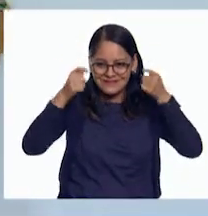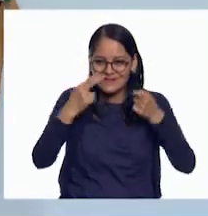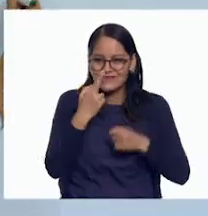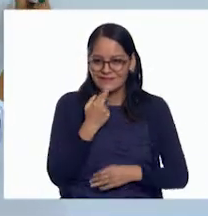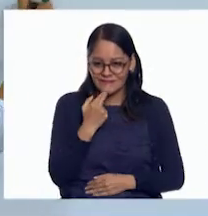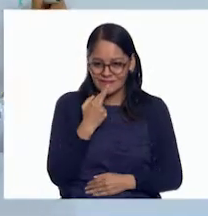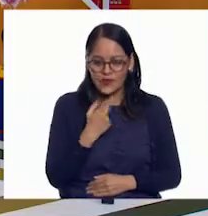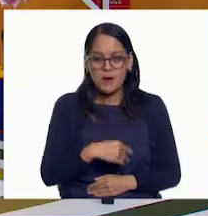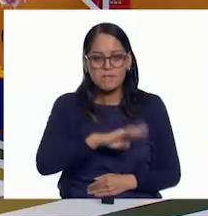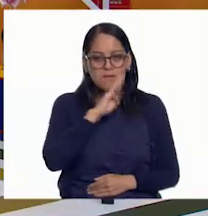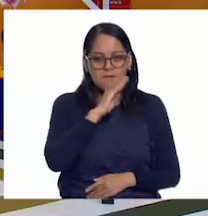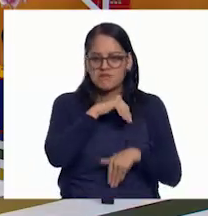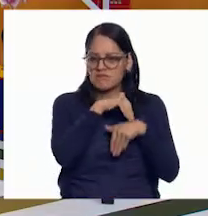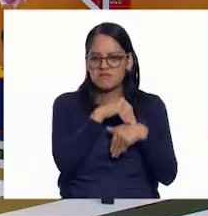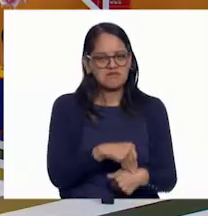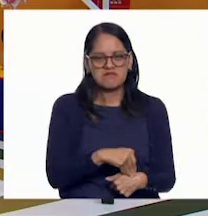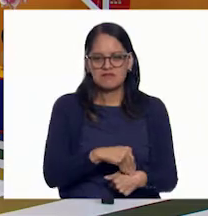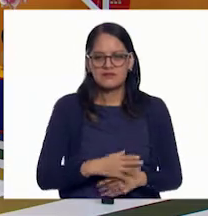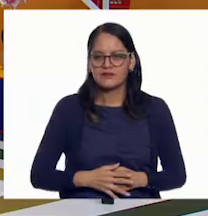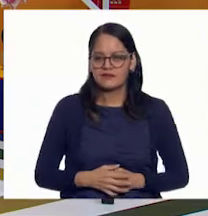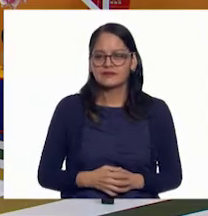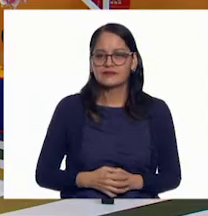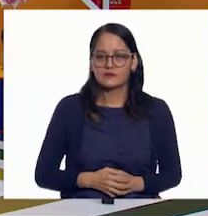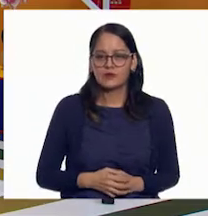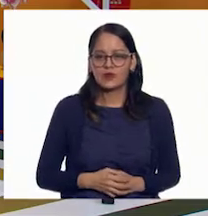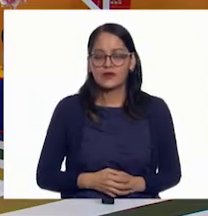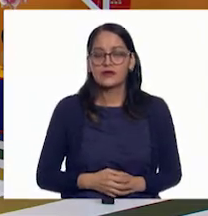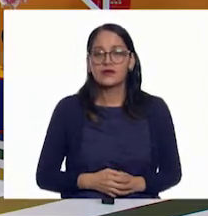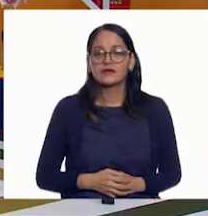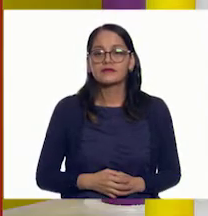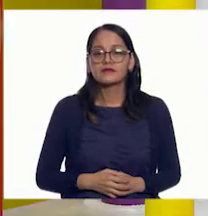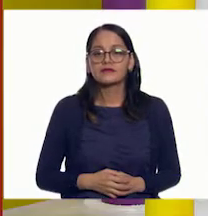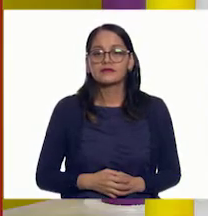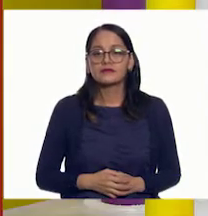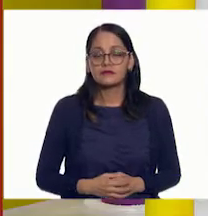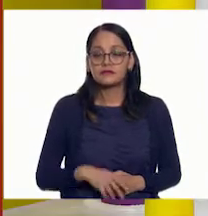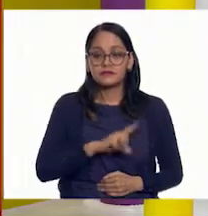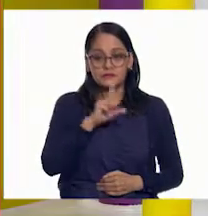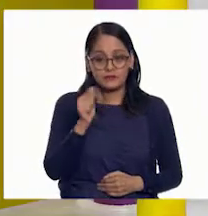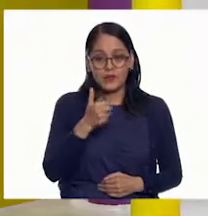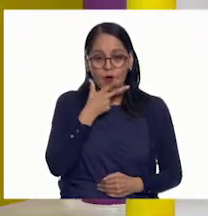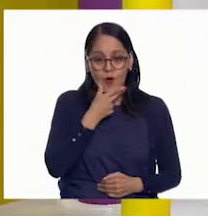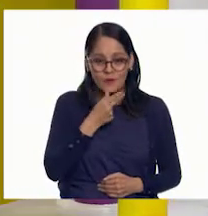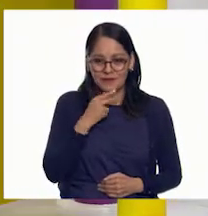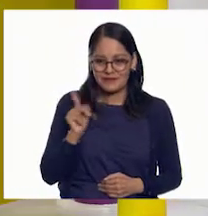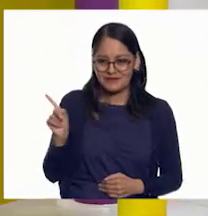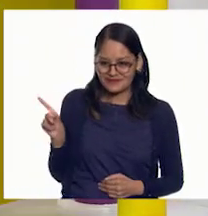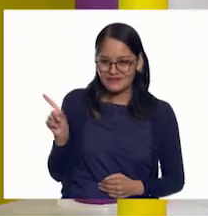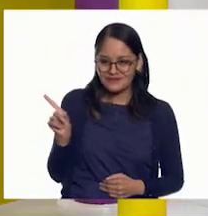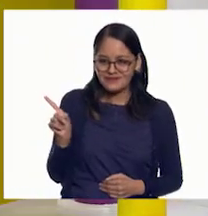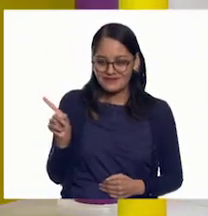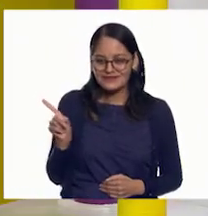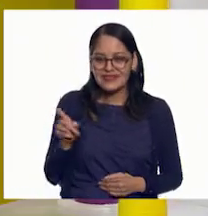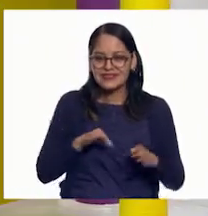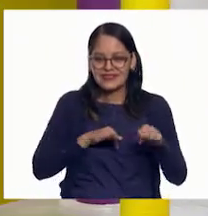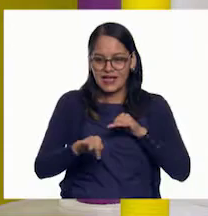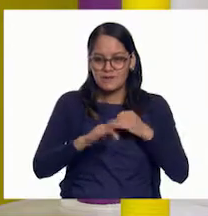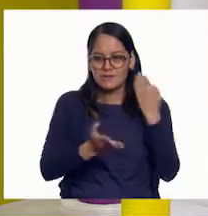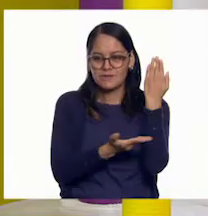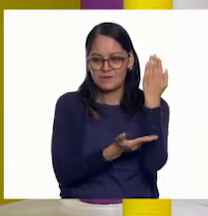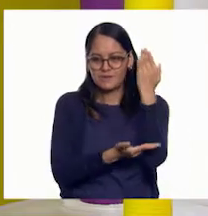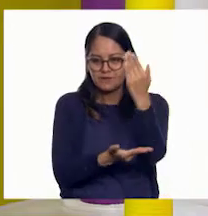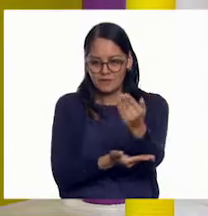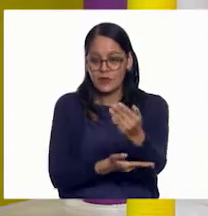a su mamá. Ajá, y entonces el leñador rescata a la abuelita. Eso sí me acuerdo